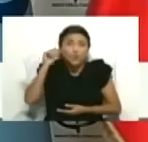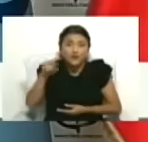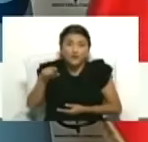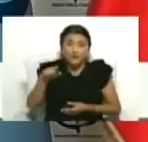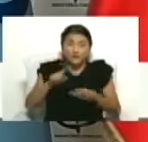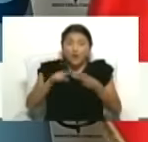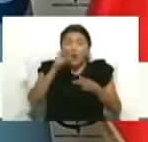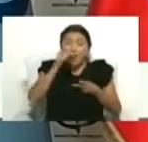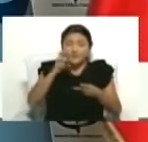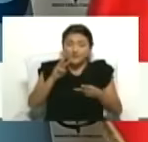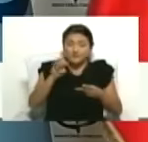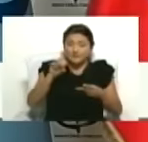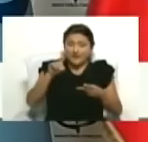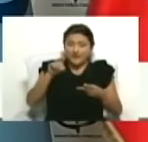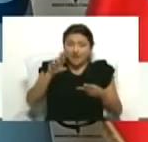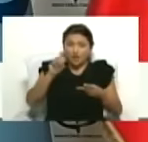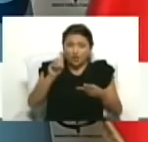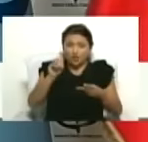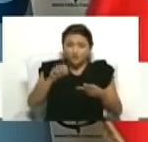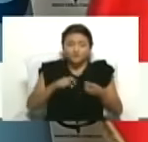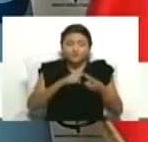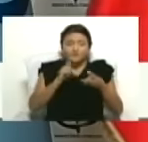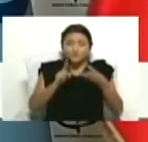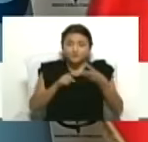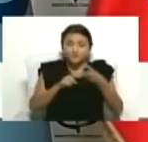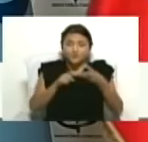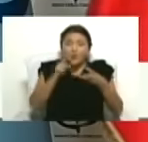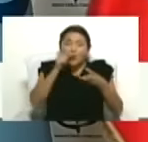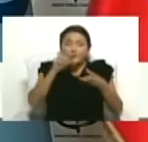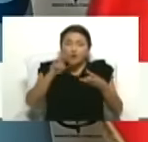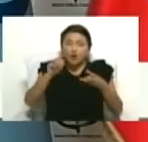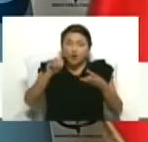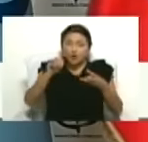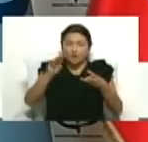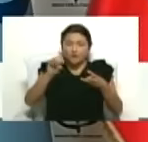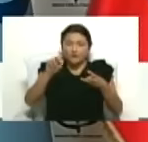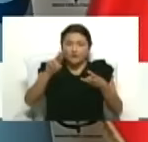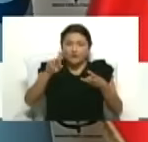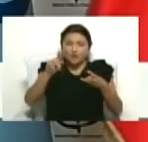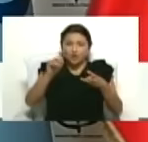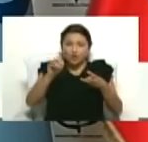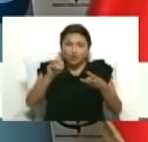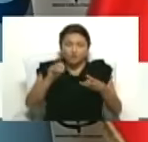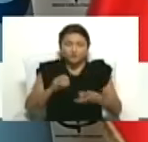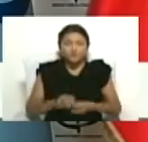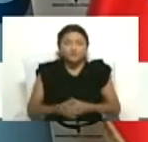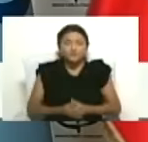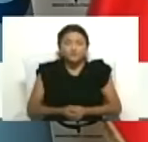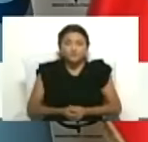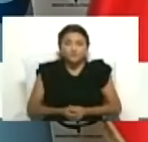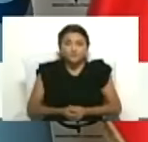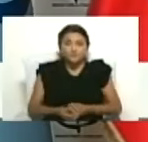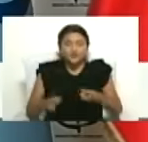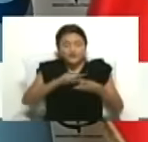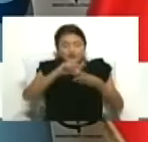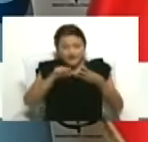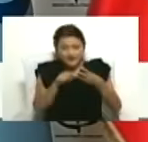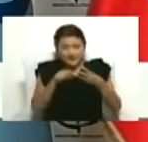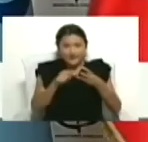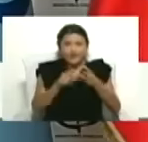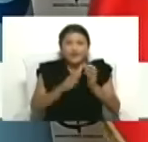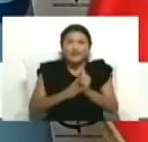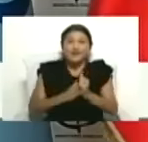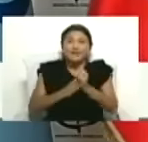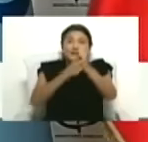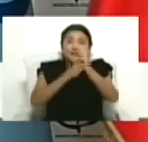Pedro Urruchurto y Roberto Abdul, líderes de la organización